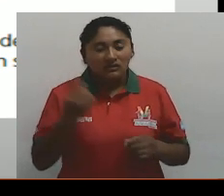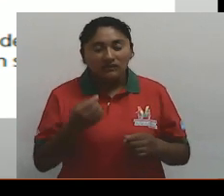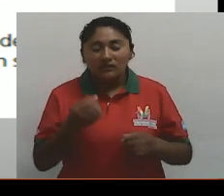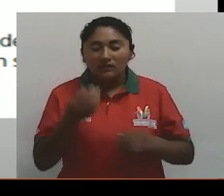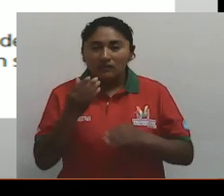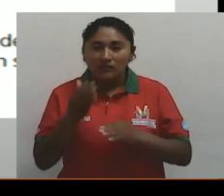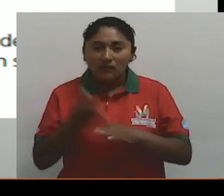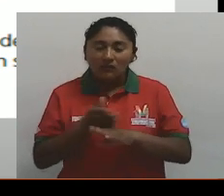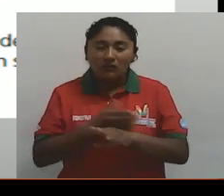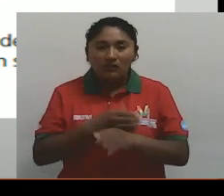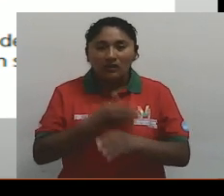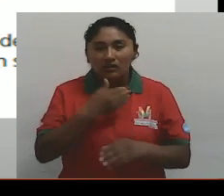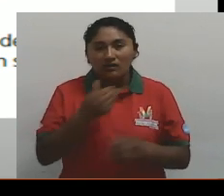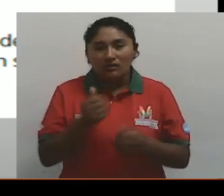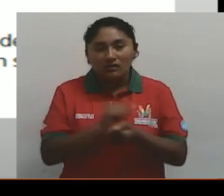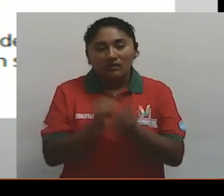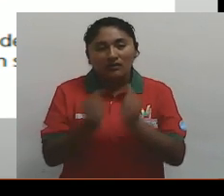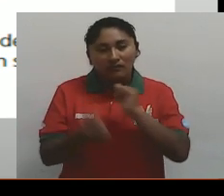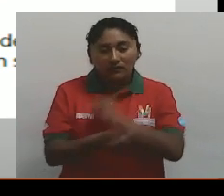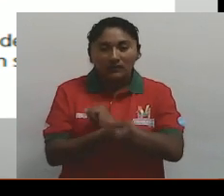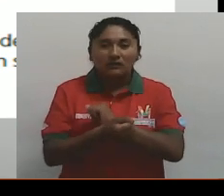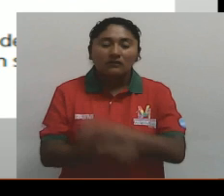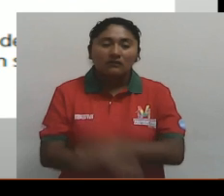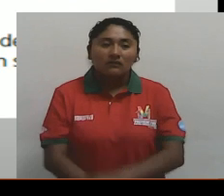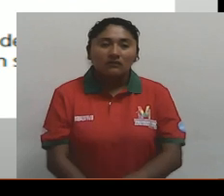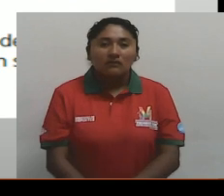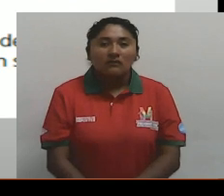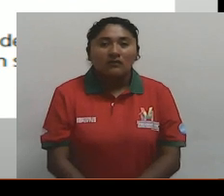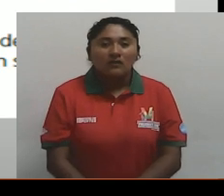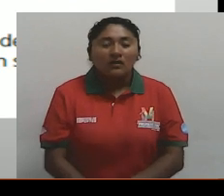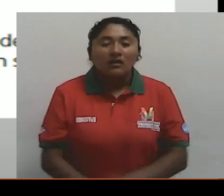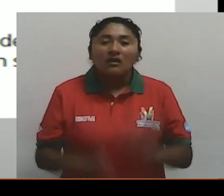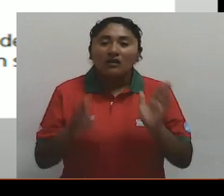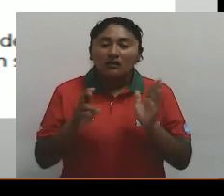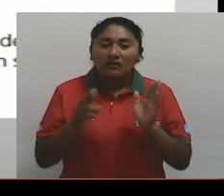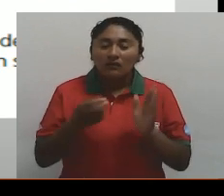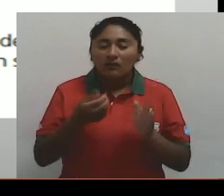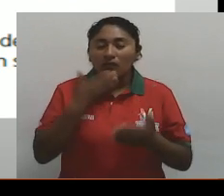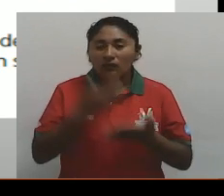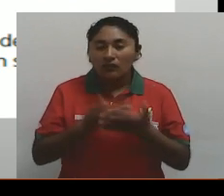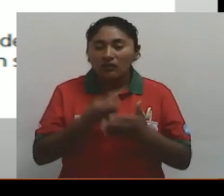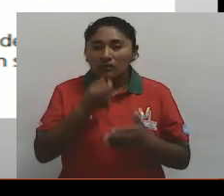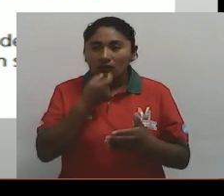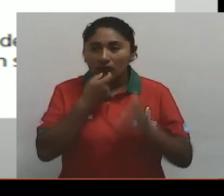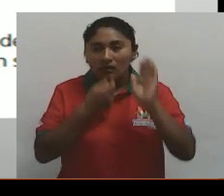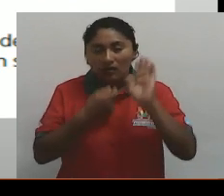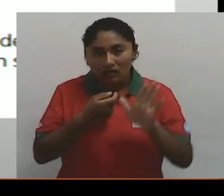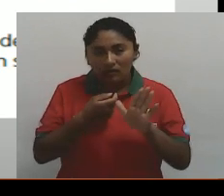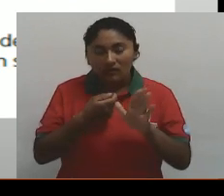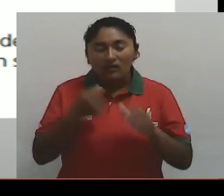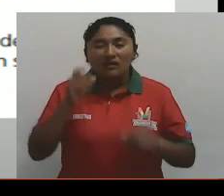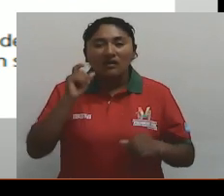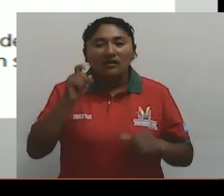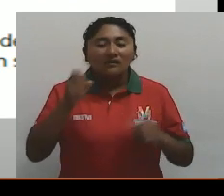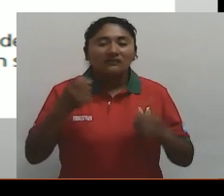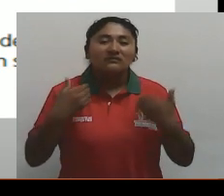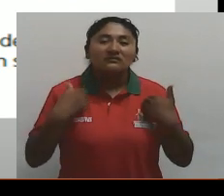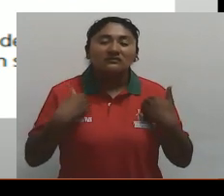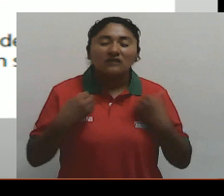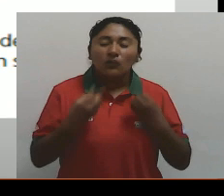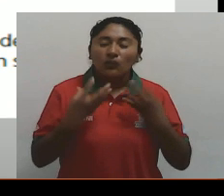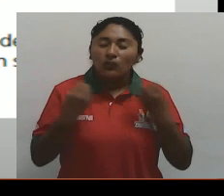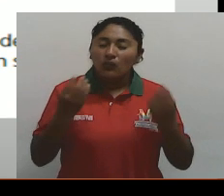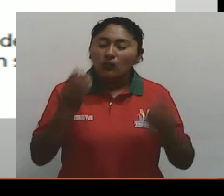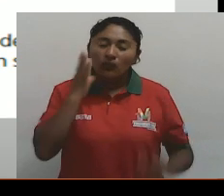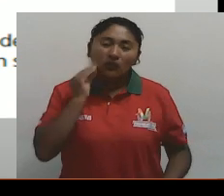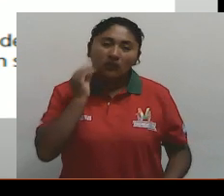Finalmente, podemos decir que un buen árbitro utilizará las reglas para hacer que la competencia sea una experiencia completa para todos los involucrados. Para que